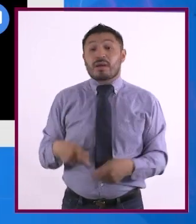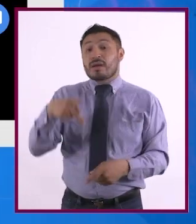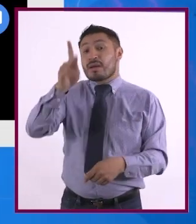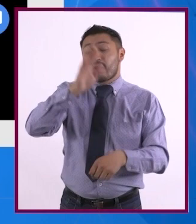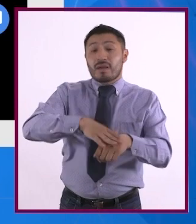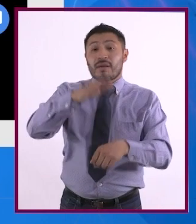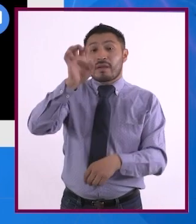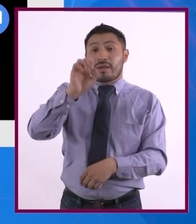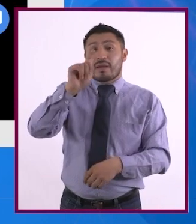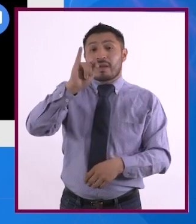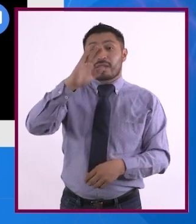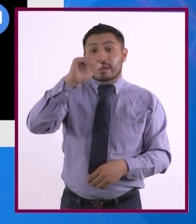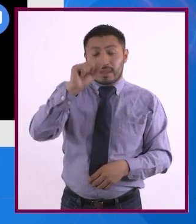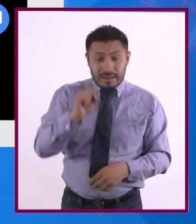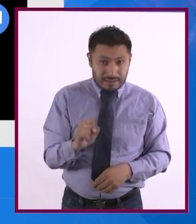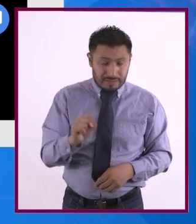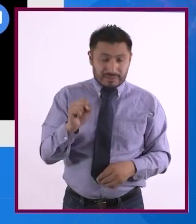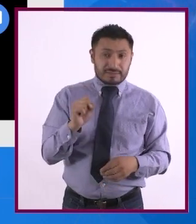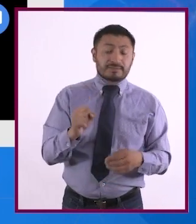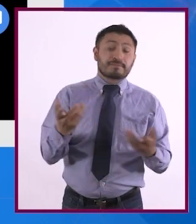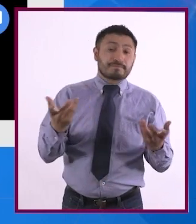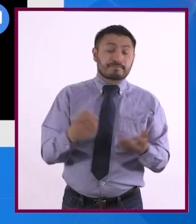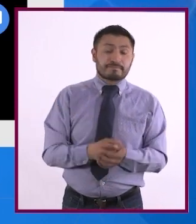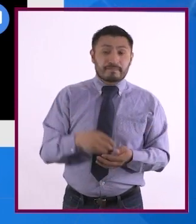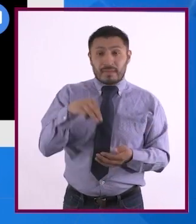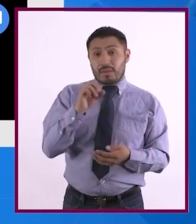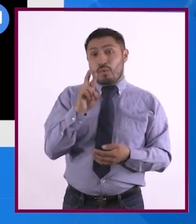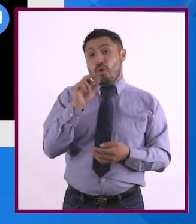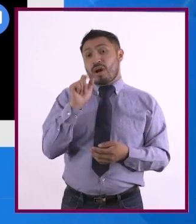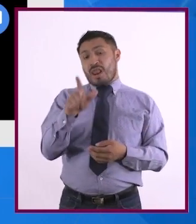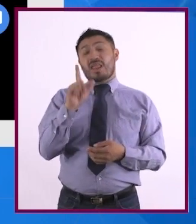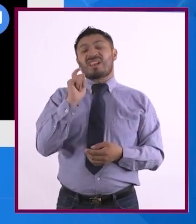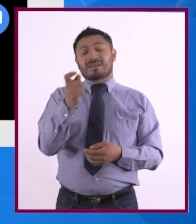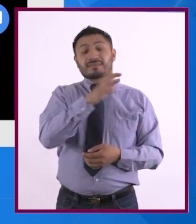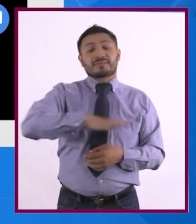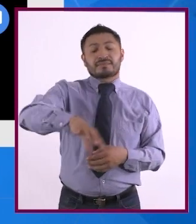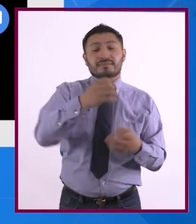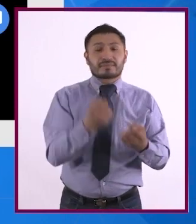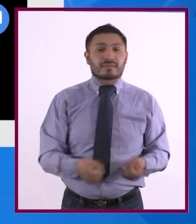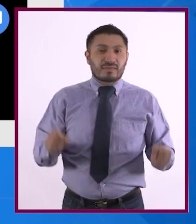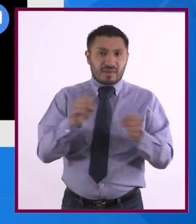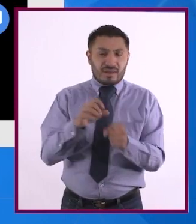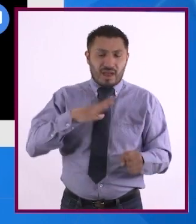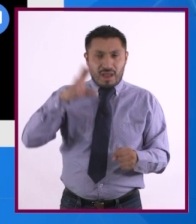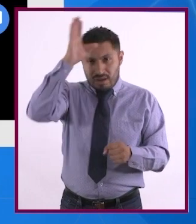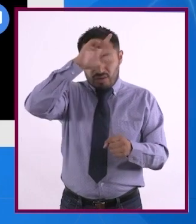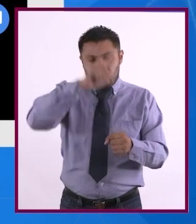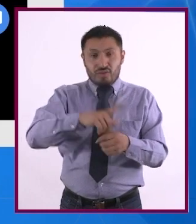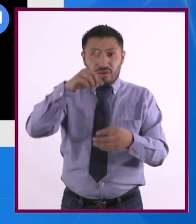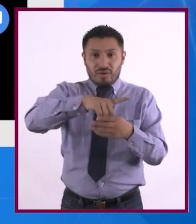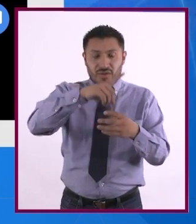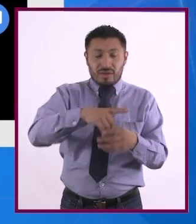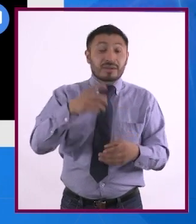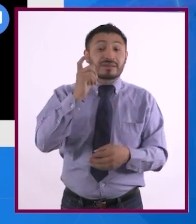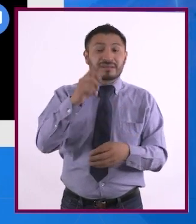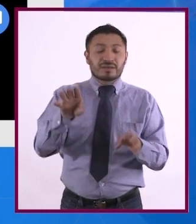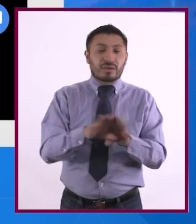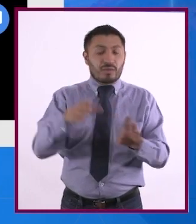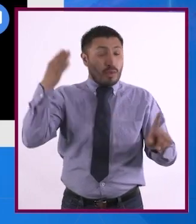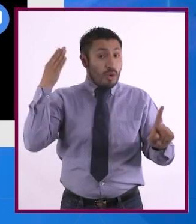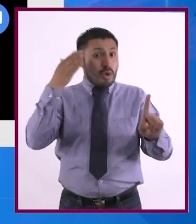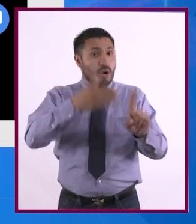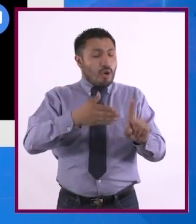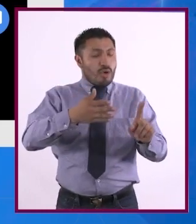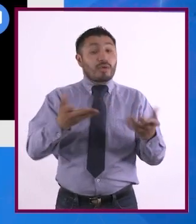aspectos éticos, hacia los aspectos morales, una sociedad que está consciente y que vive una cultura de la donación de órganos es una sociedad enfocada